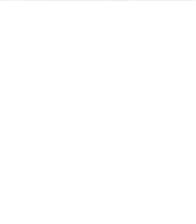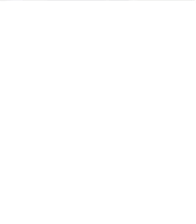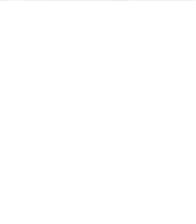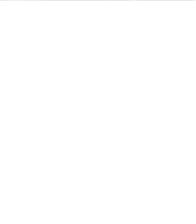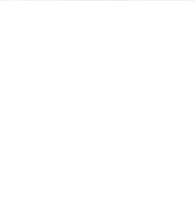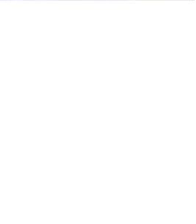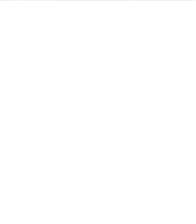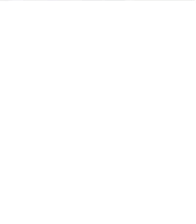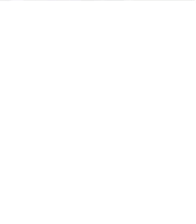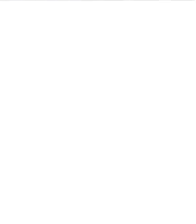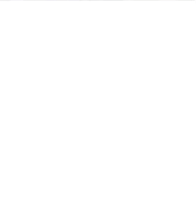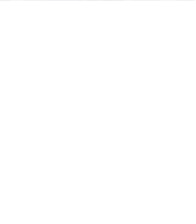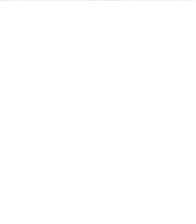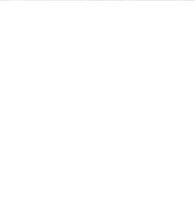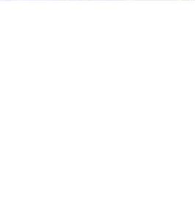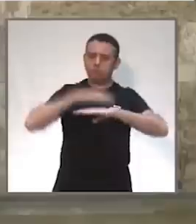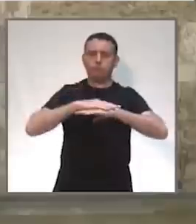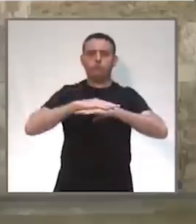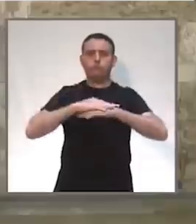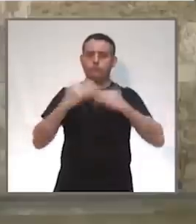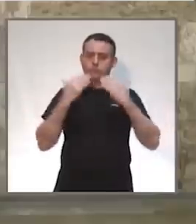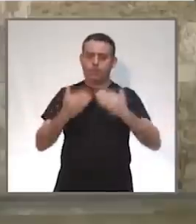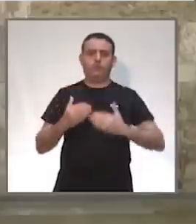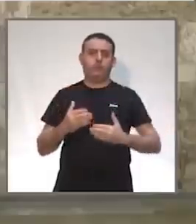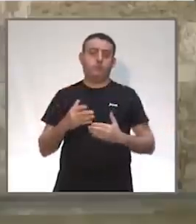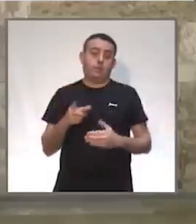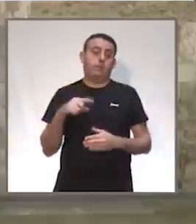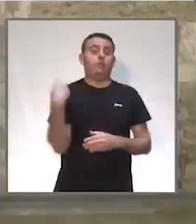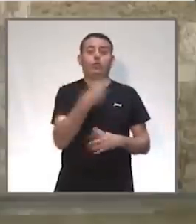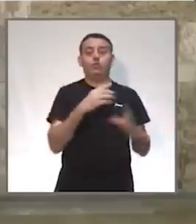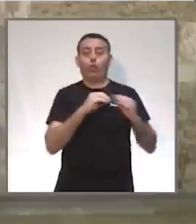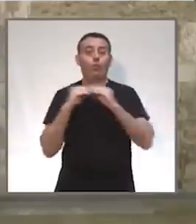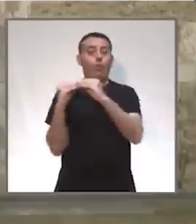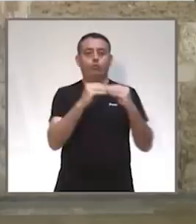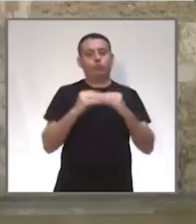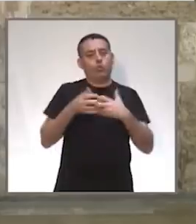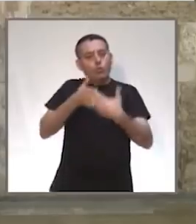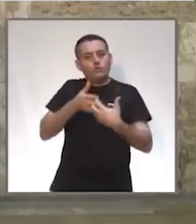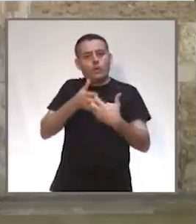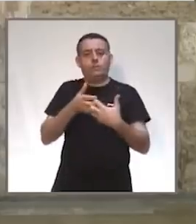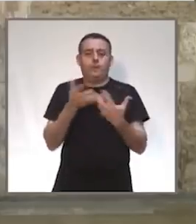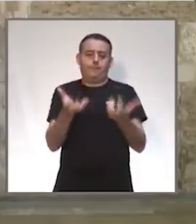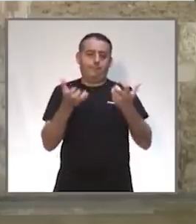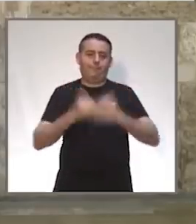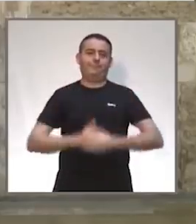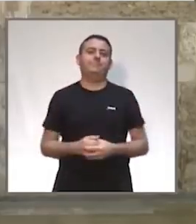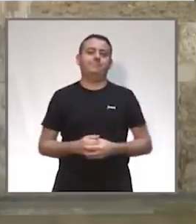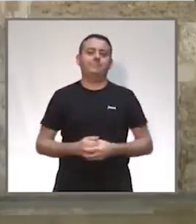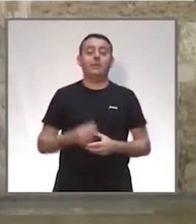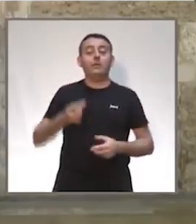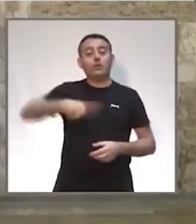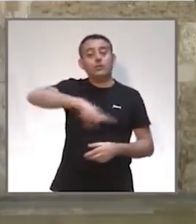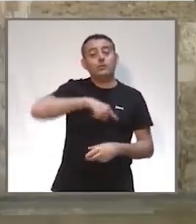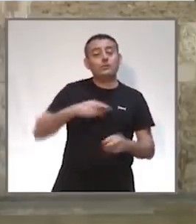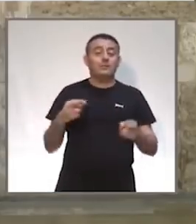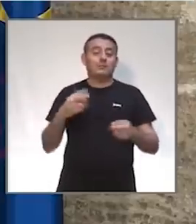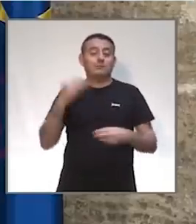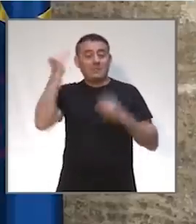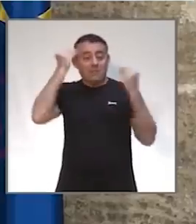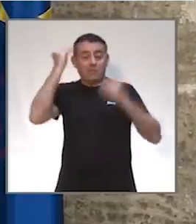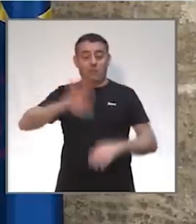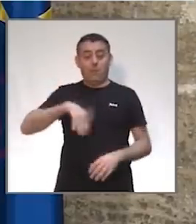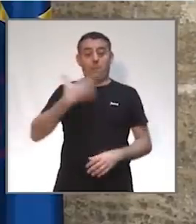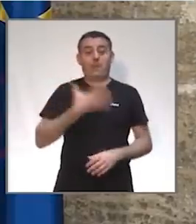infraestructuras, que las hay, que haya fallado el personal, que es el mismo que lo hay, incluso lo han doblado. Lo que ha fallado es la gestión